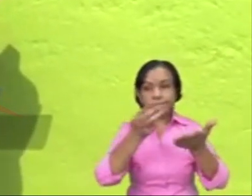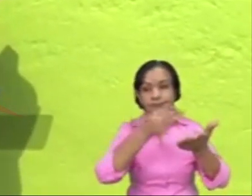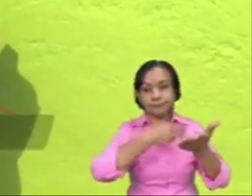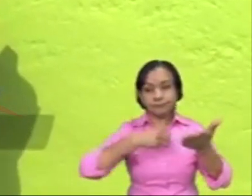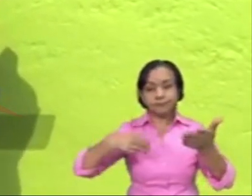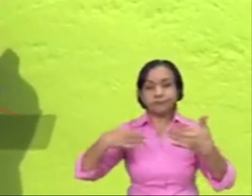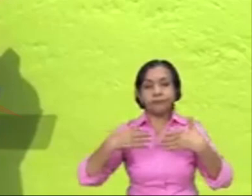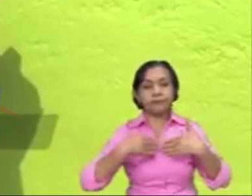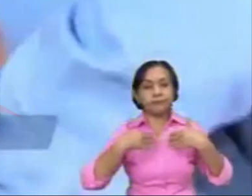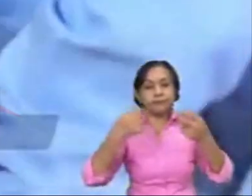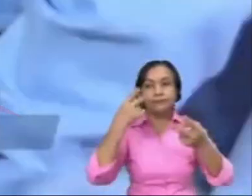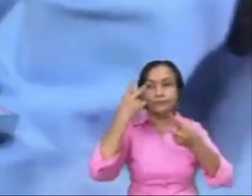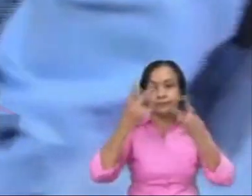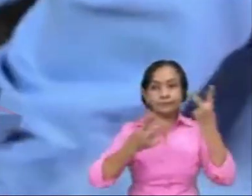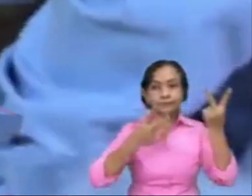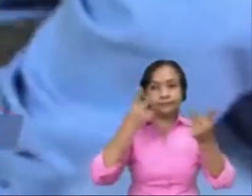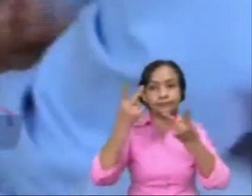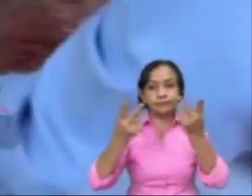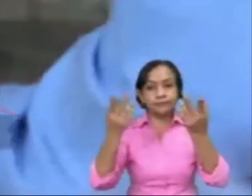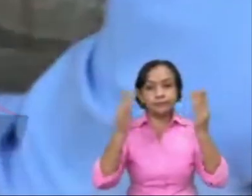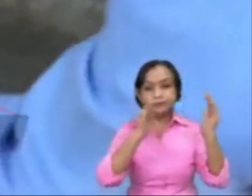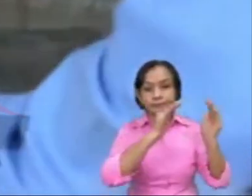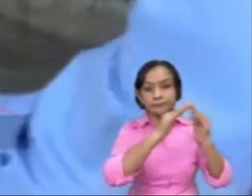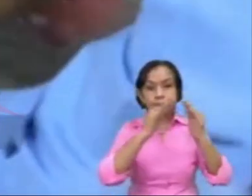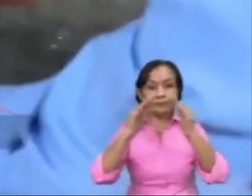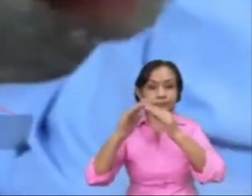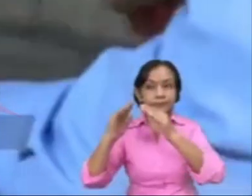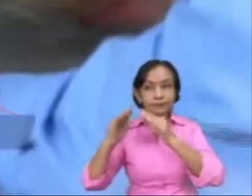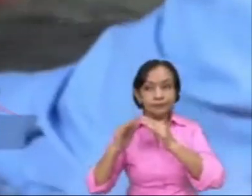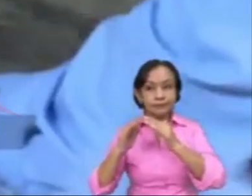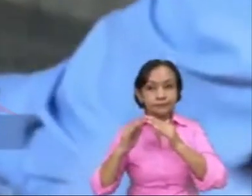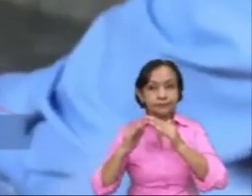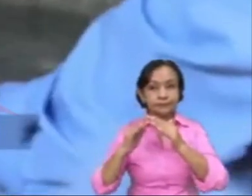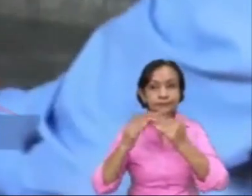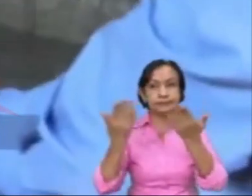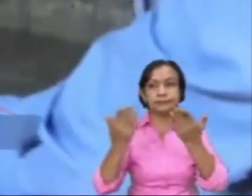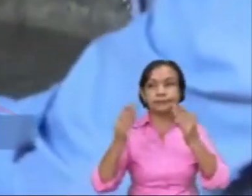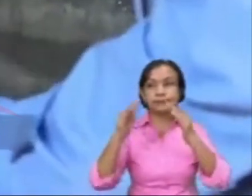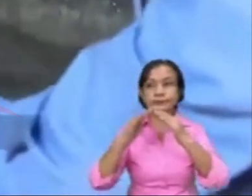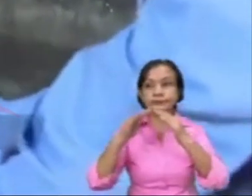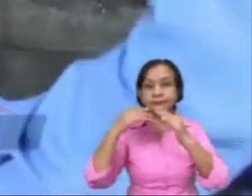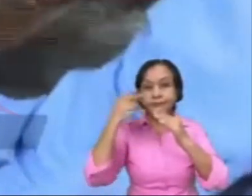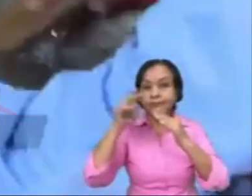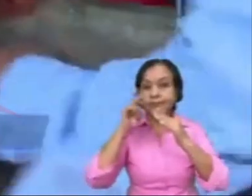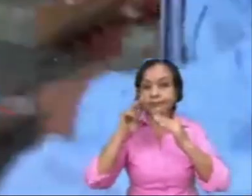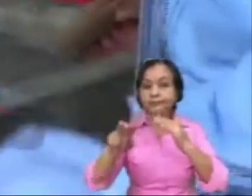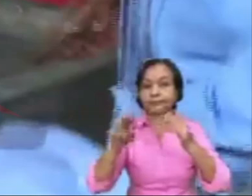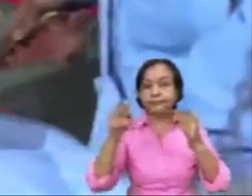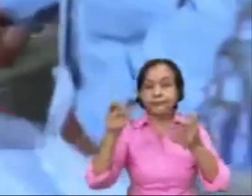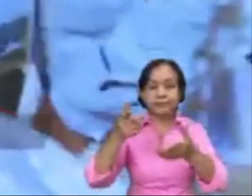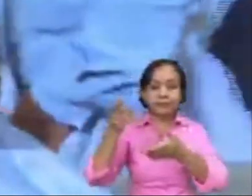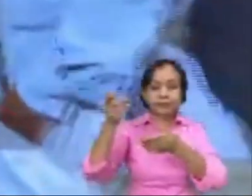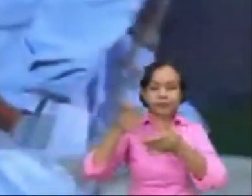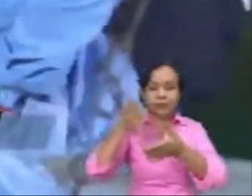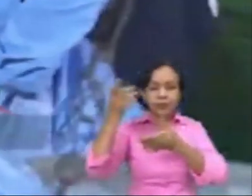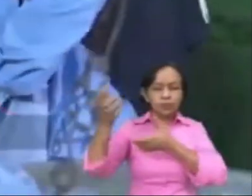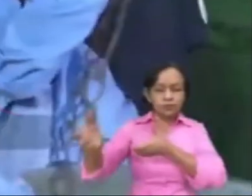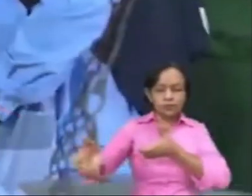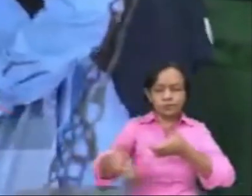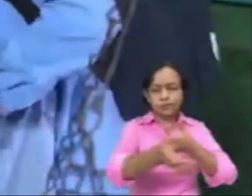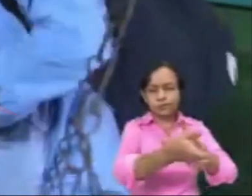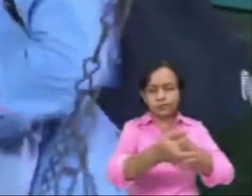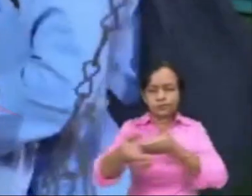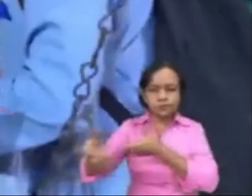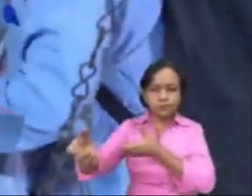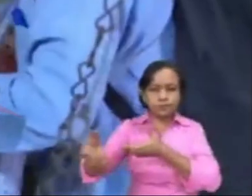adquirir virus de la gripe, el virus de la COVID, las diarreas